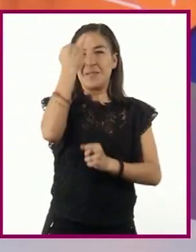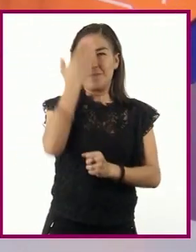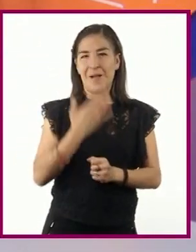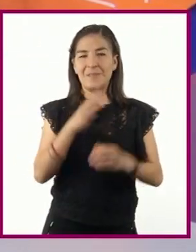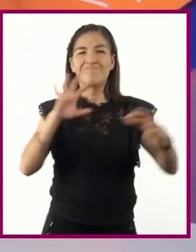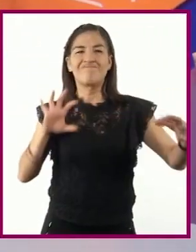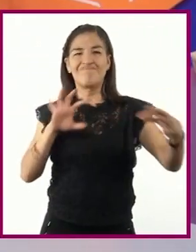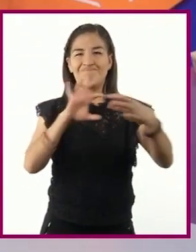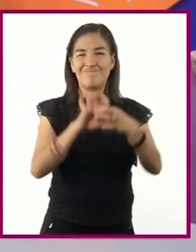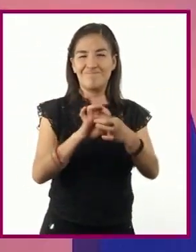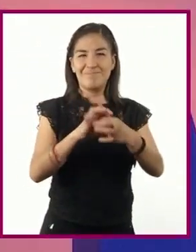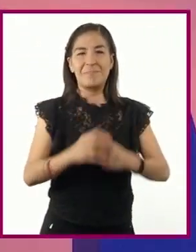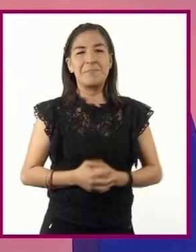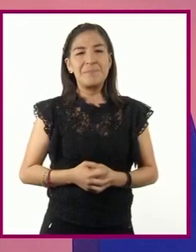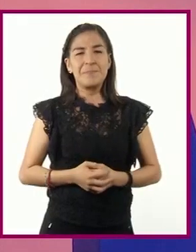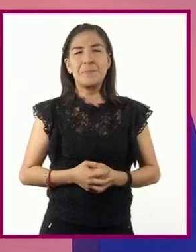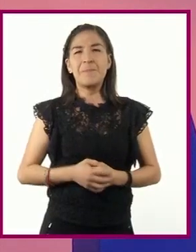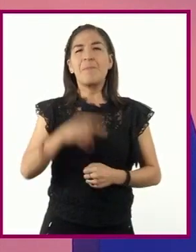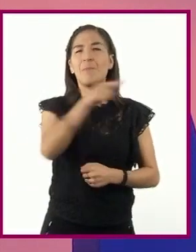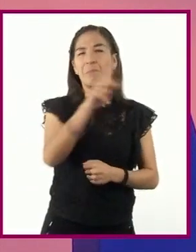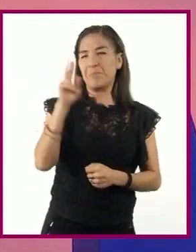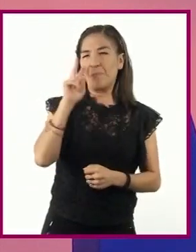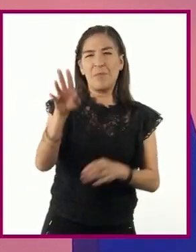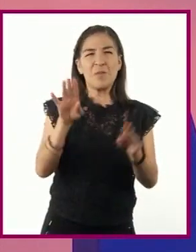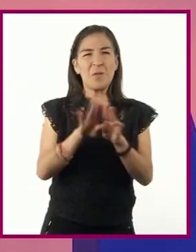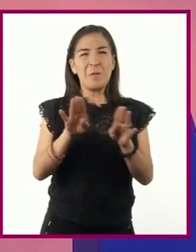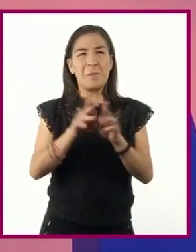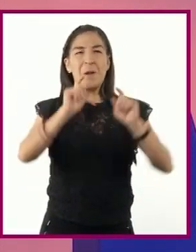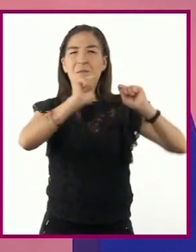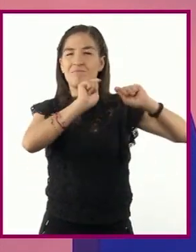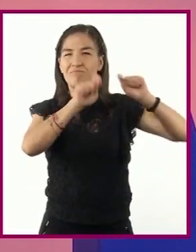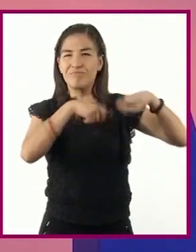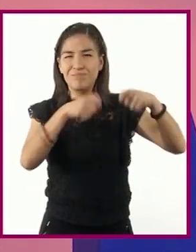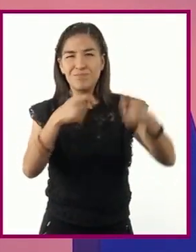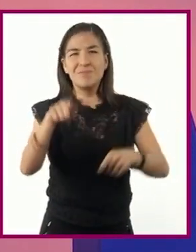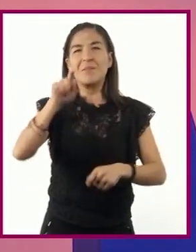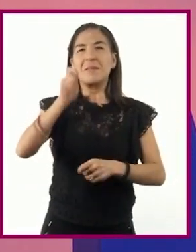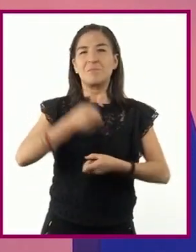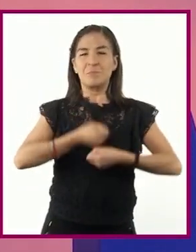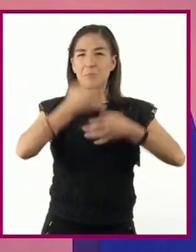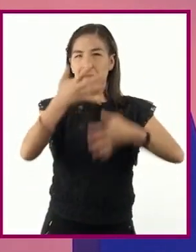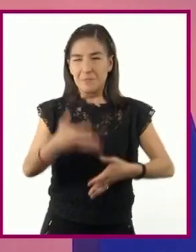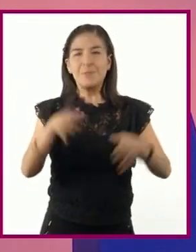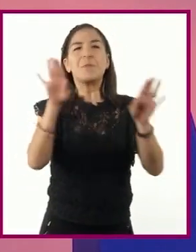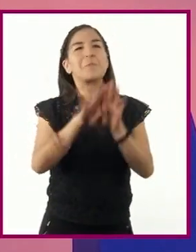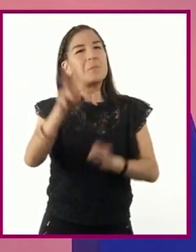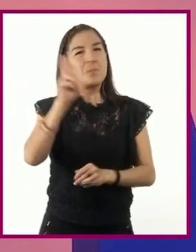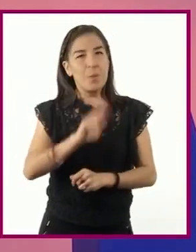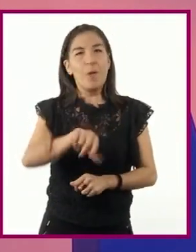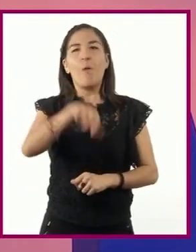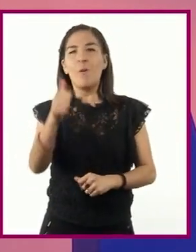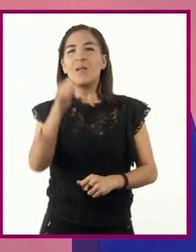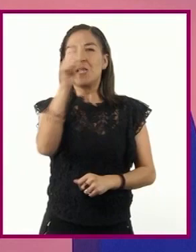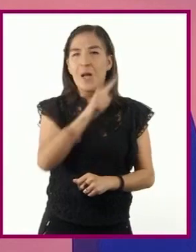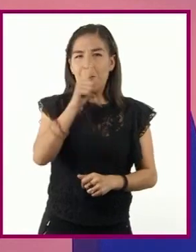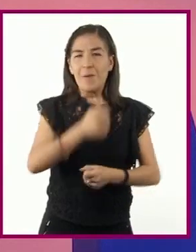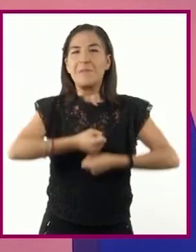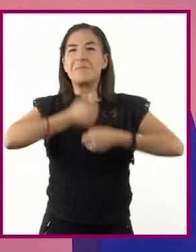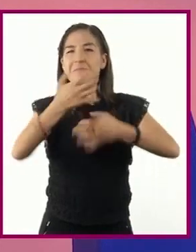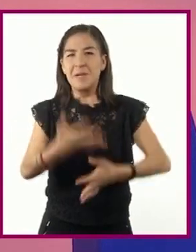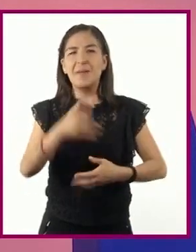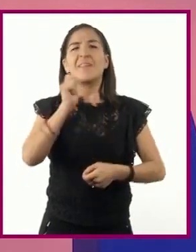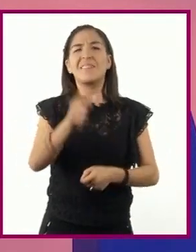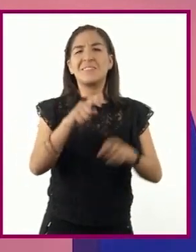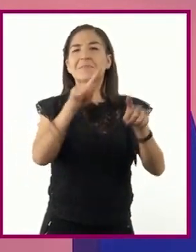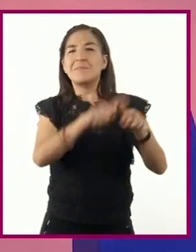fusionan. Aunque parezca que se pierde la manera tradicional de la poesía, se experimenta con otros lenguajes y expresiones y se